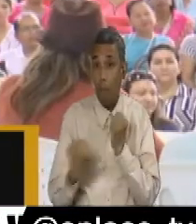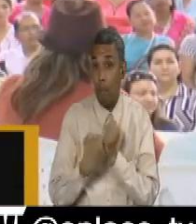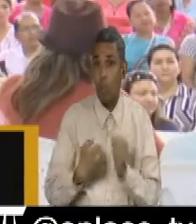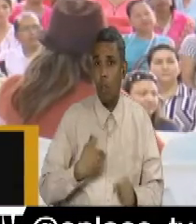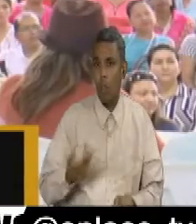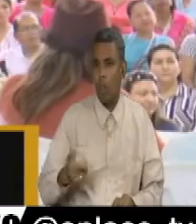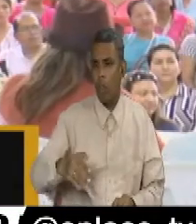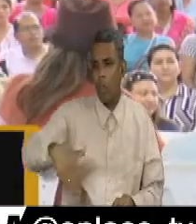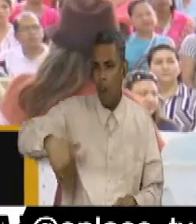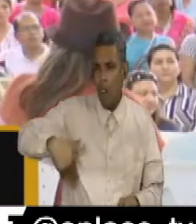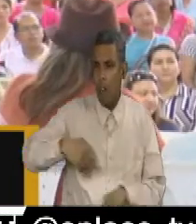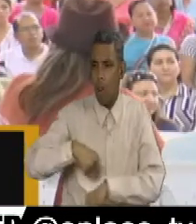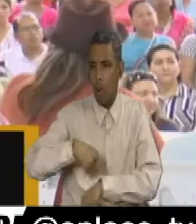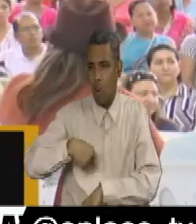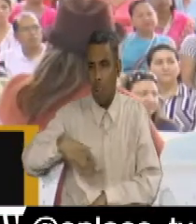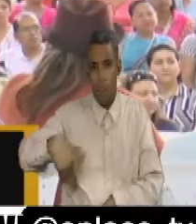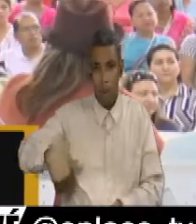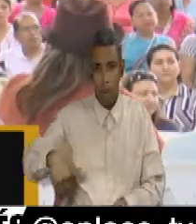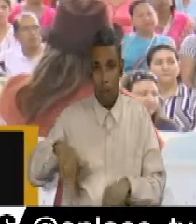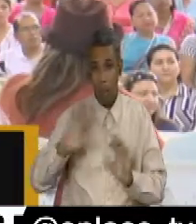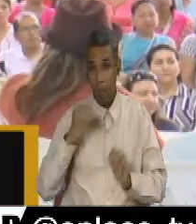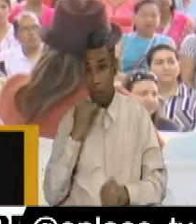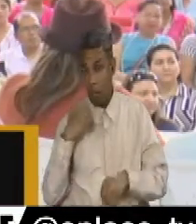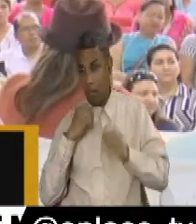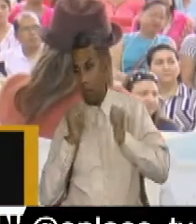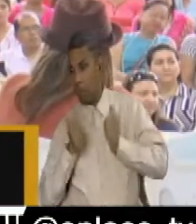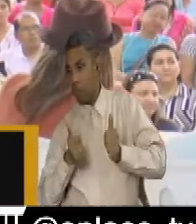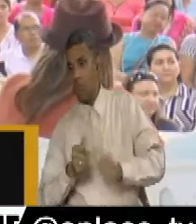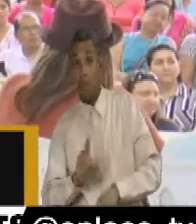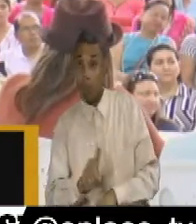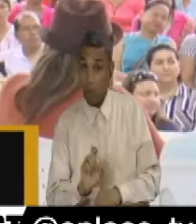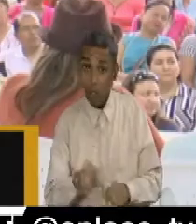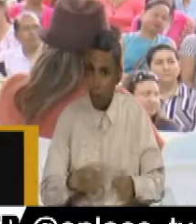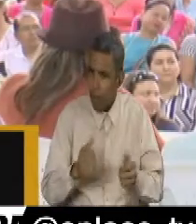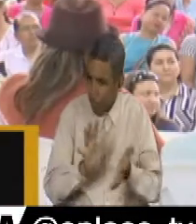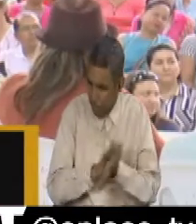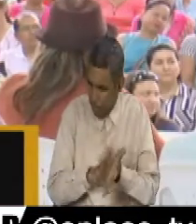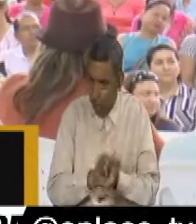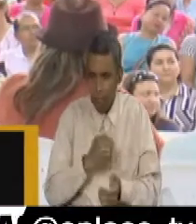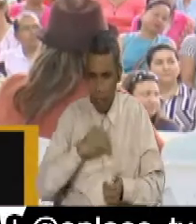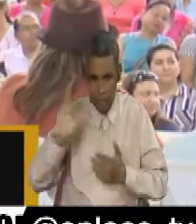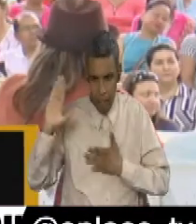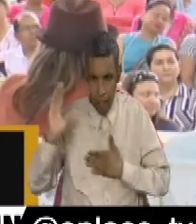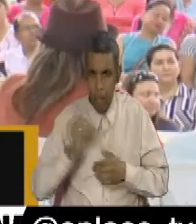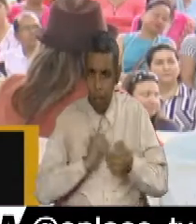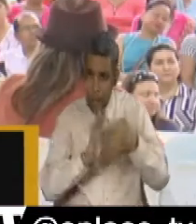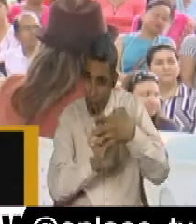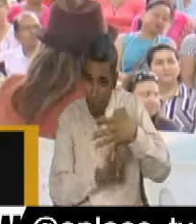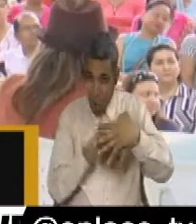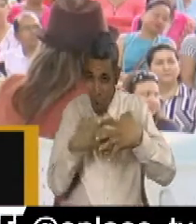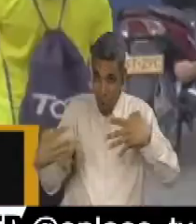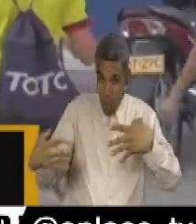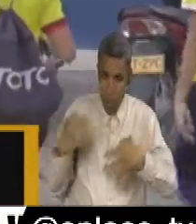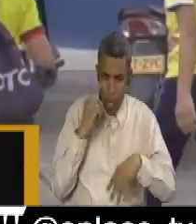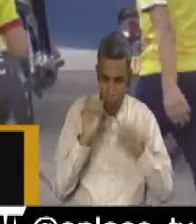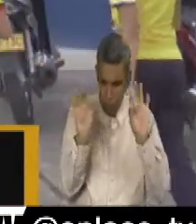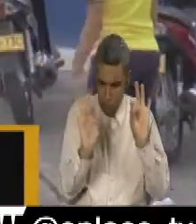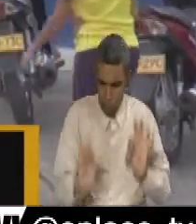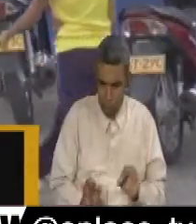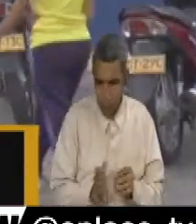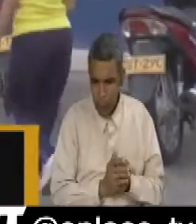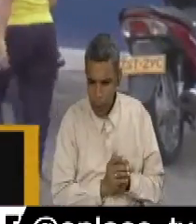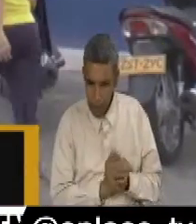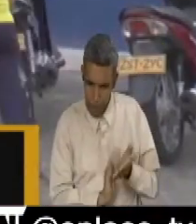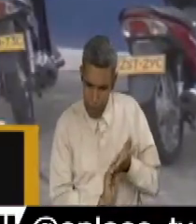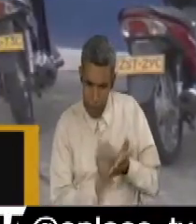de familia, merecen que ese tiempo dejado de laborar se recupere. Y lo más importante, estamos haciendo una propuesta para no afectar sus espacios de